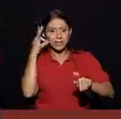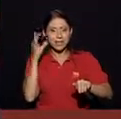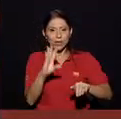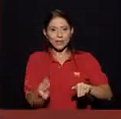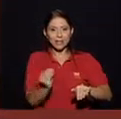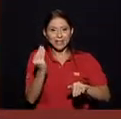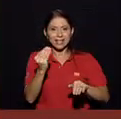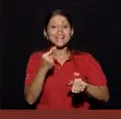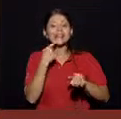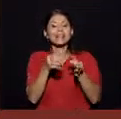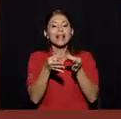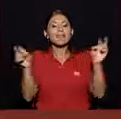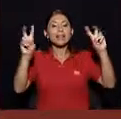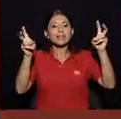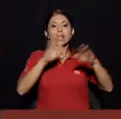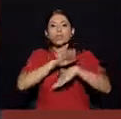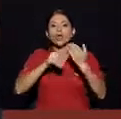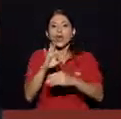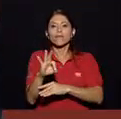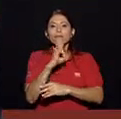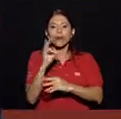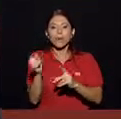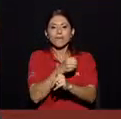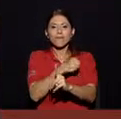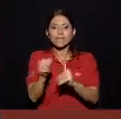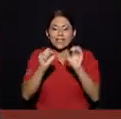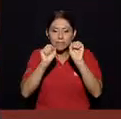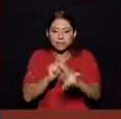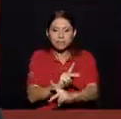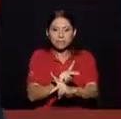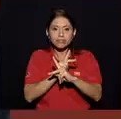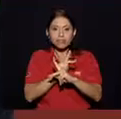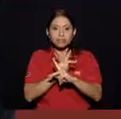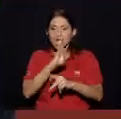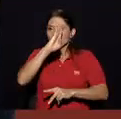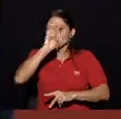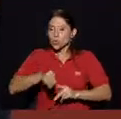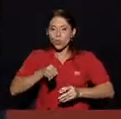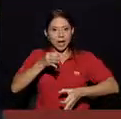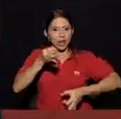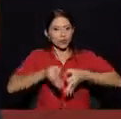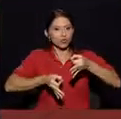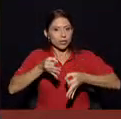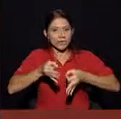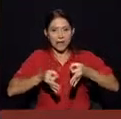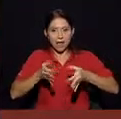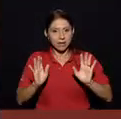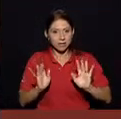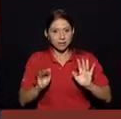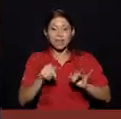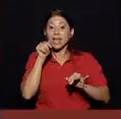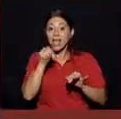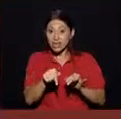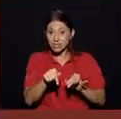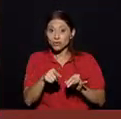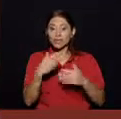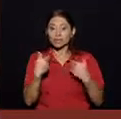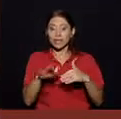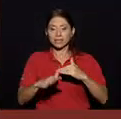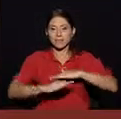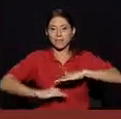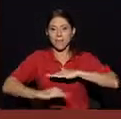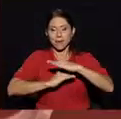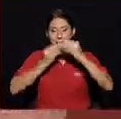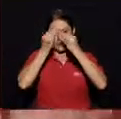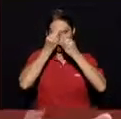Adolescentes es que toda forma de violencia es prevenible y nunca es justificable. Esa es una premisa de la que parte del informe.